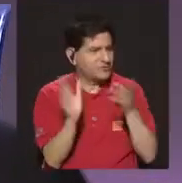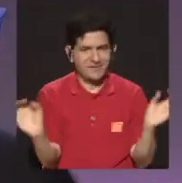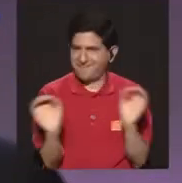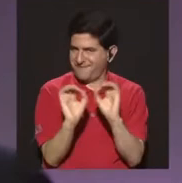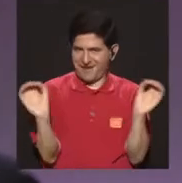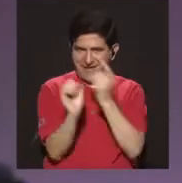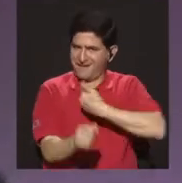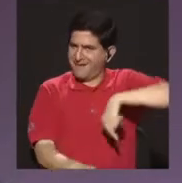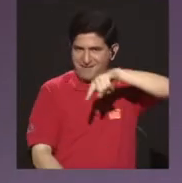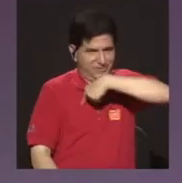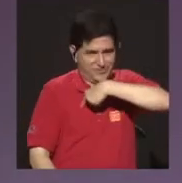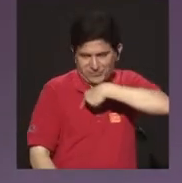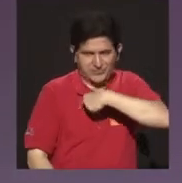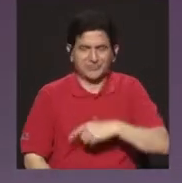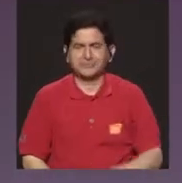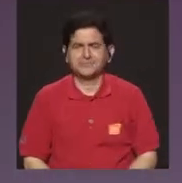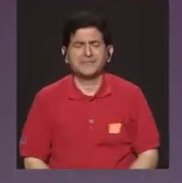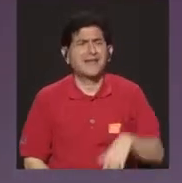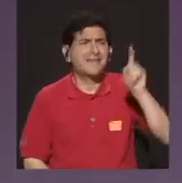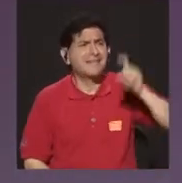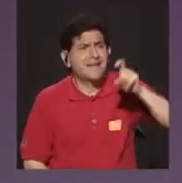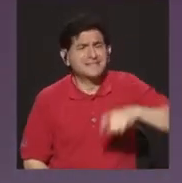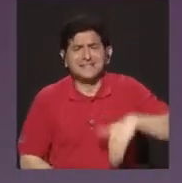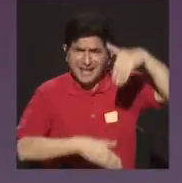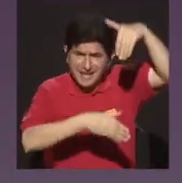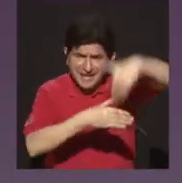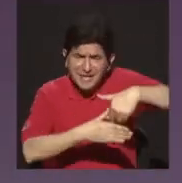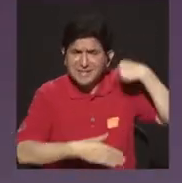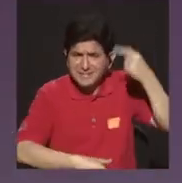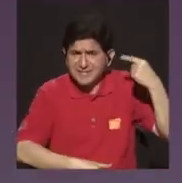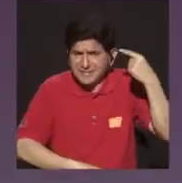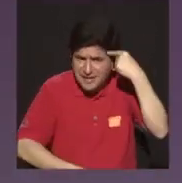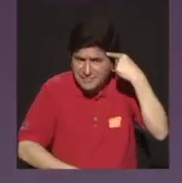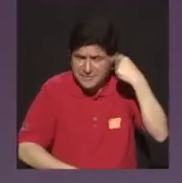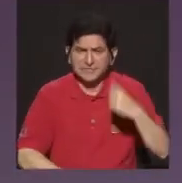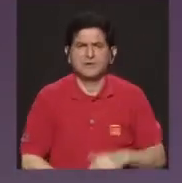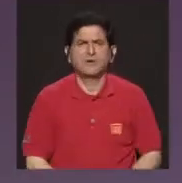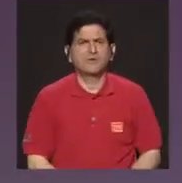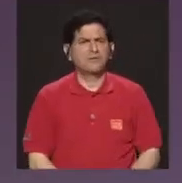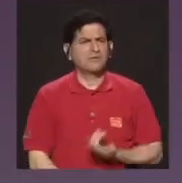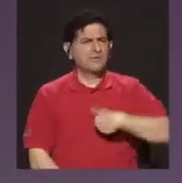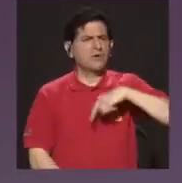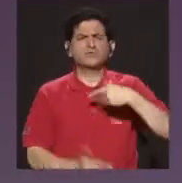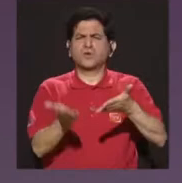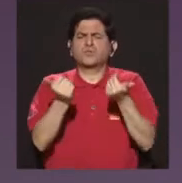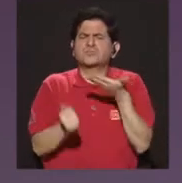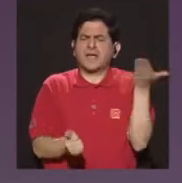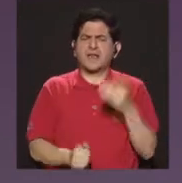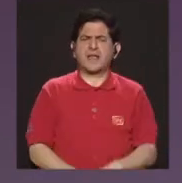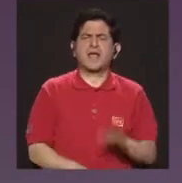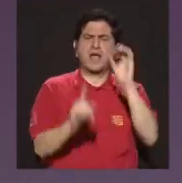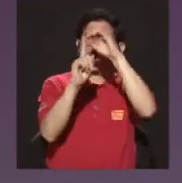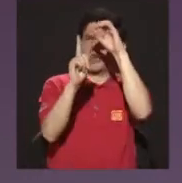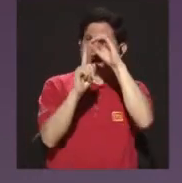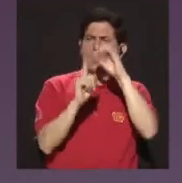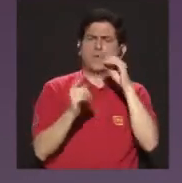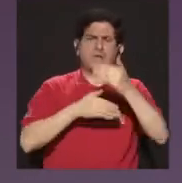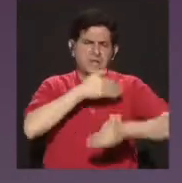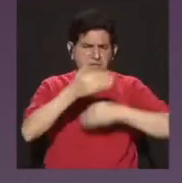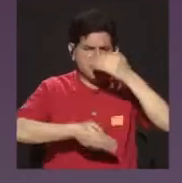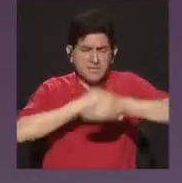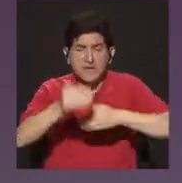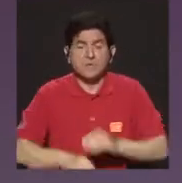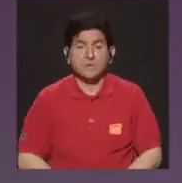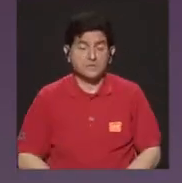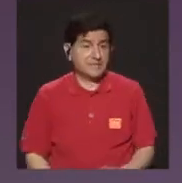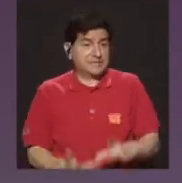para nosotros y requiere de intervención del estado en cuanto a que queremos cuáles son los objetivos que queremos lograr con este proceso que es un